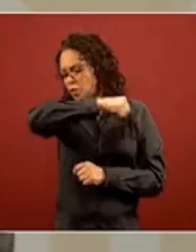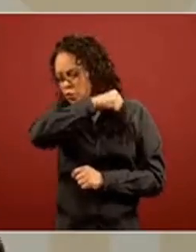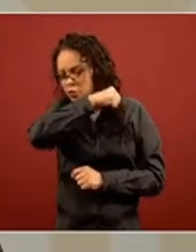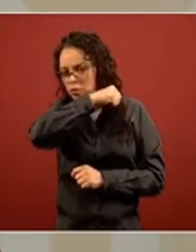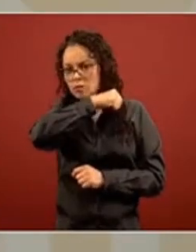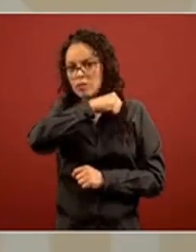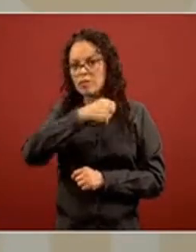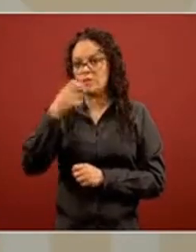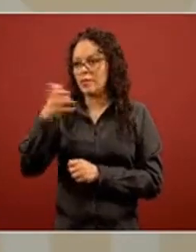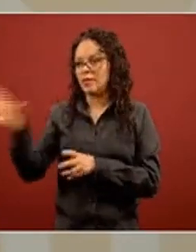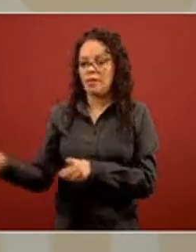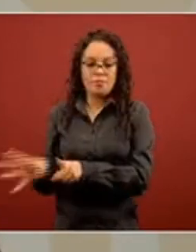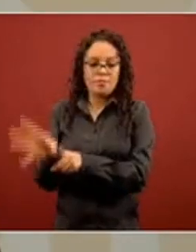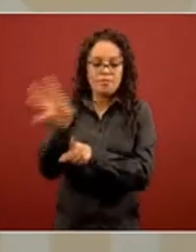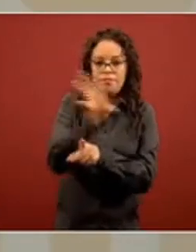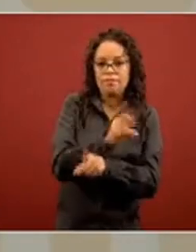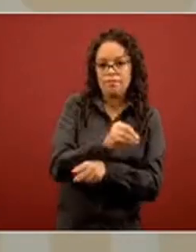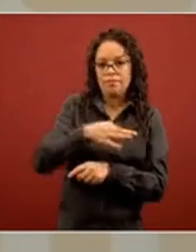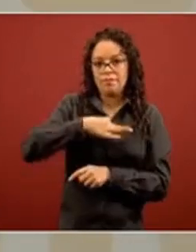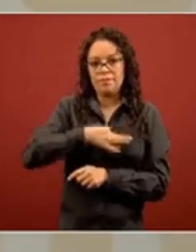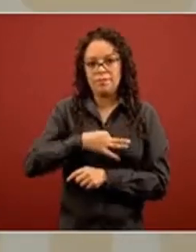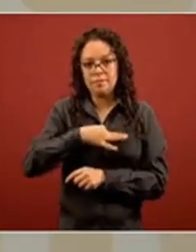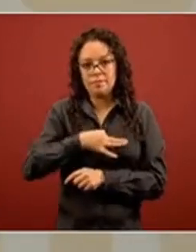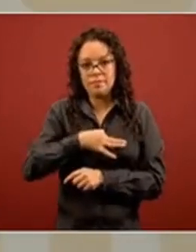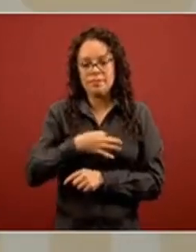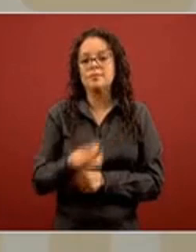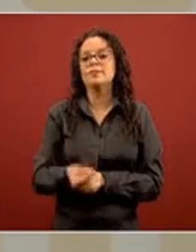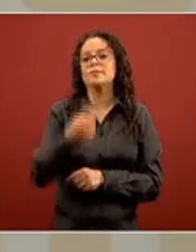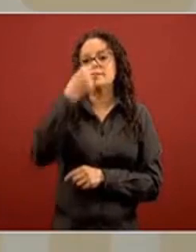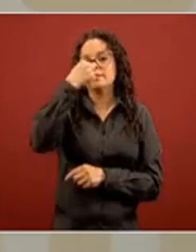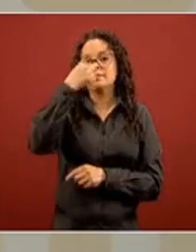le llevaría los virus a la vía respiratoria.